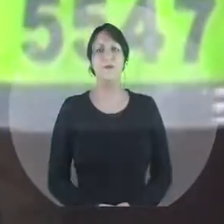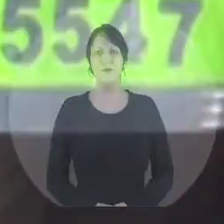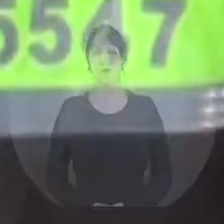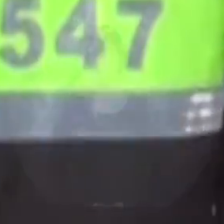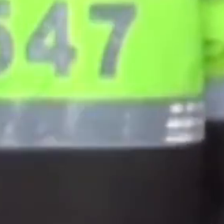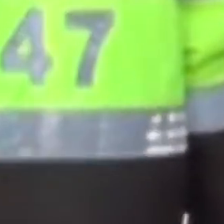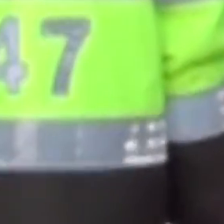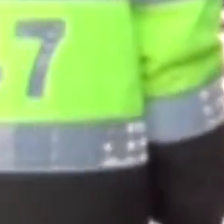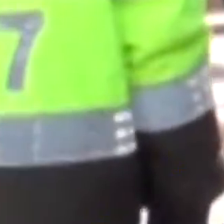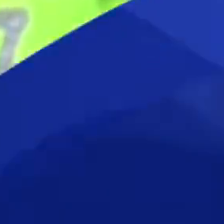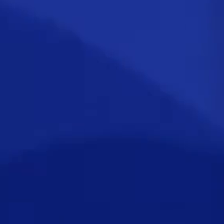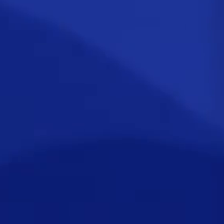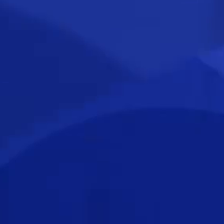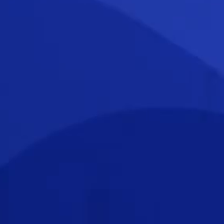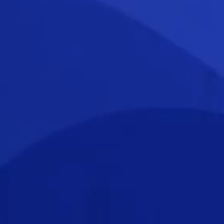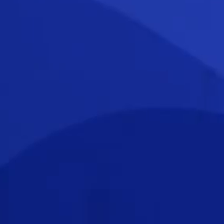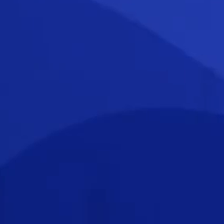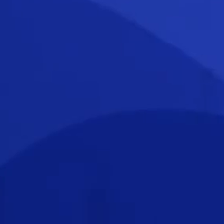mismos.